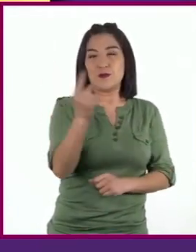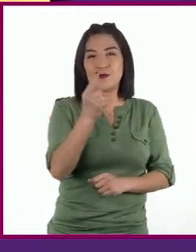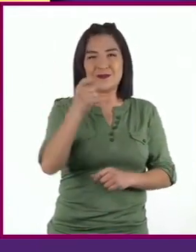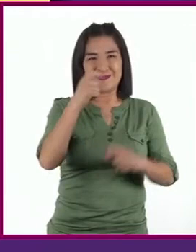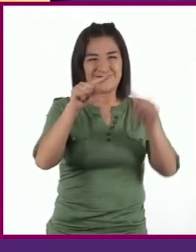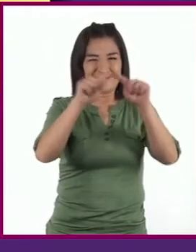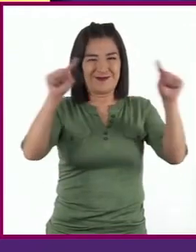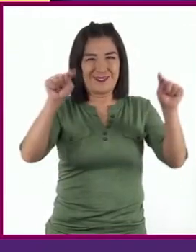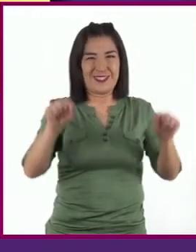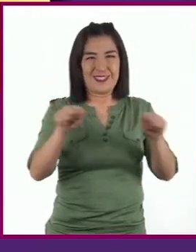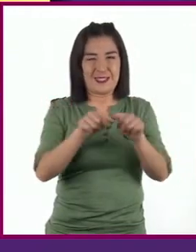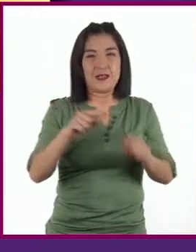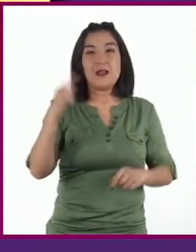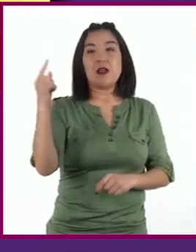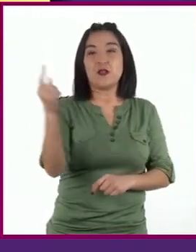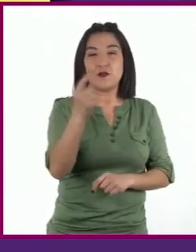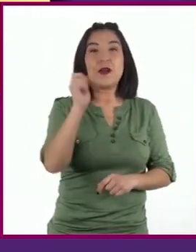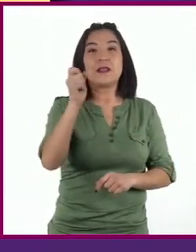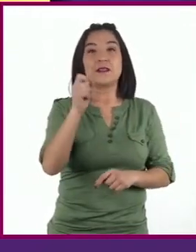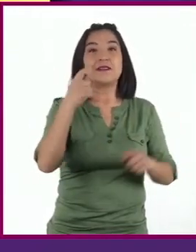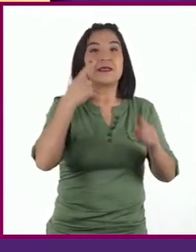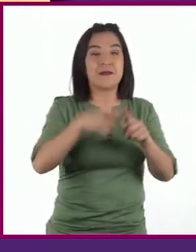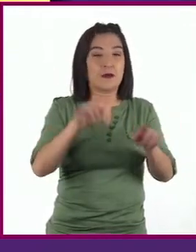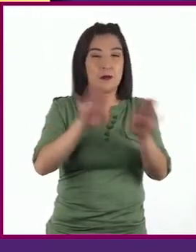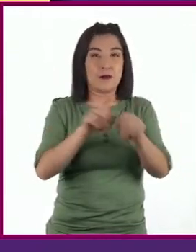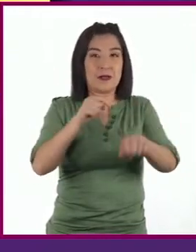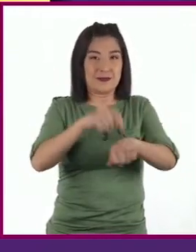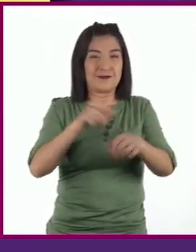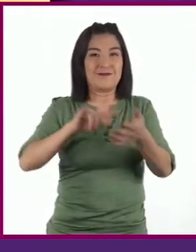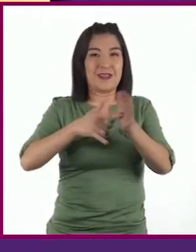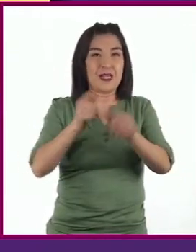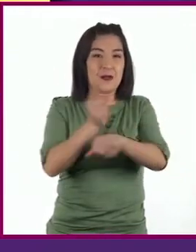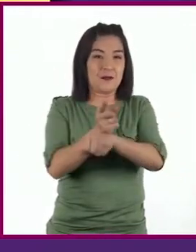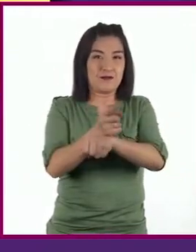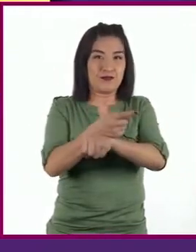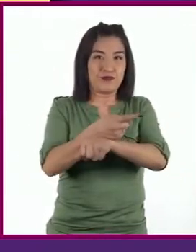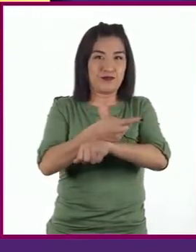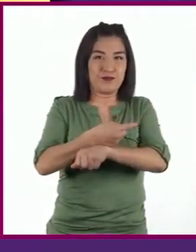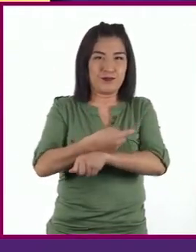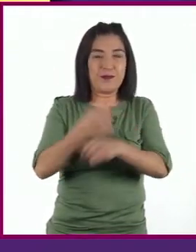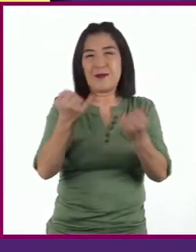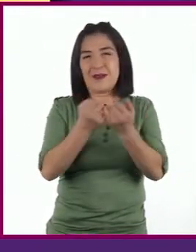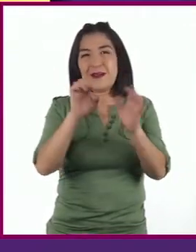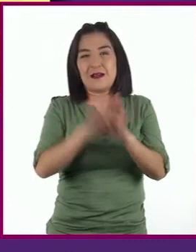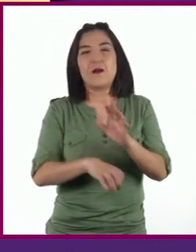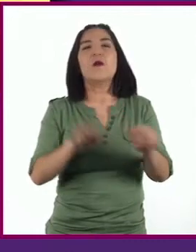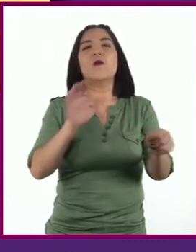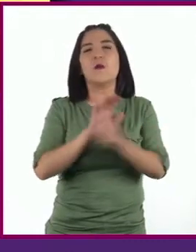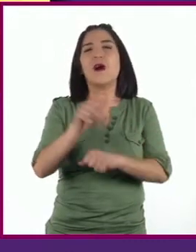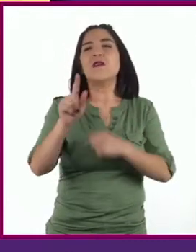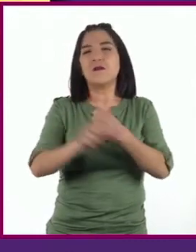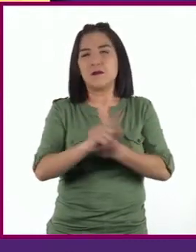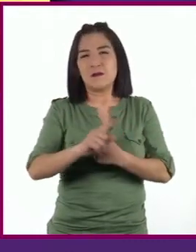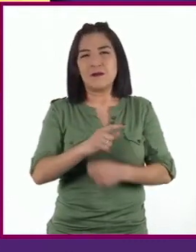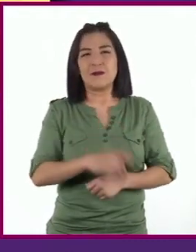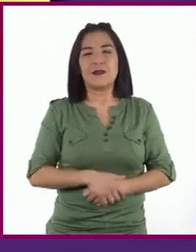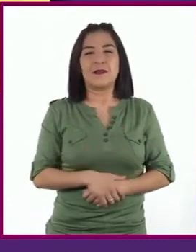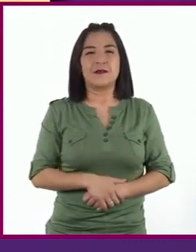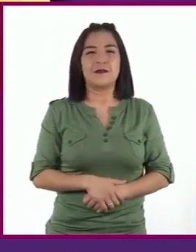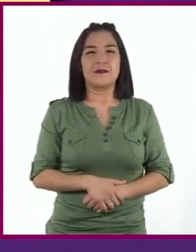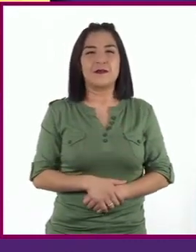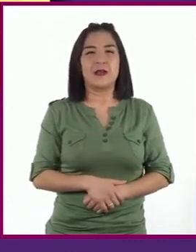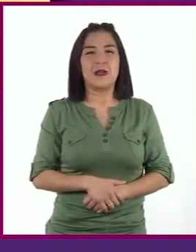cuadrilátero en el sentido contrario a las manecillas del reloj, aquí la situación